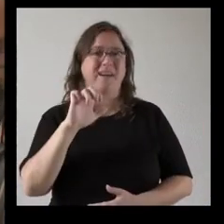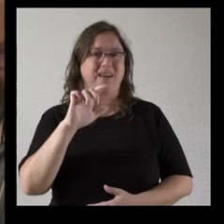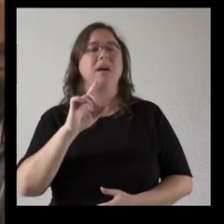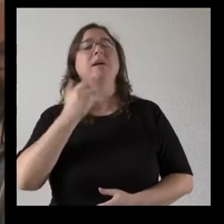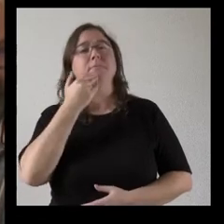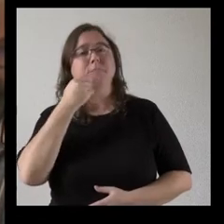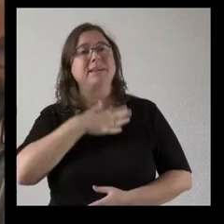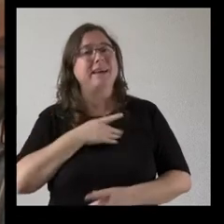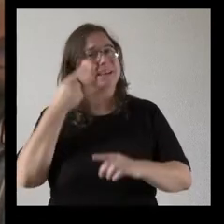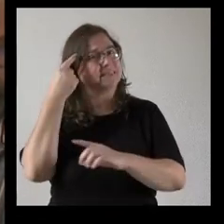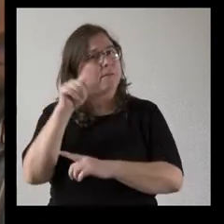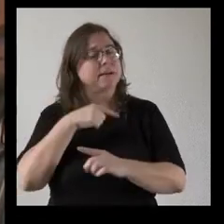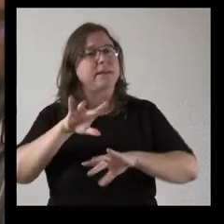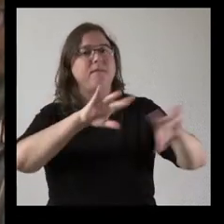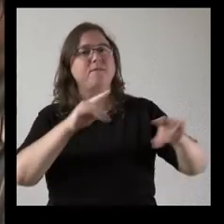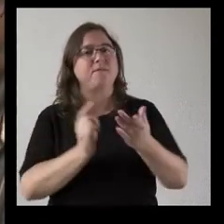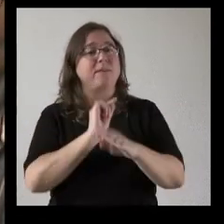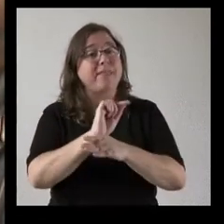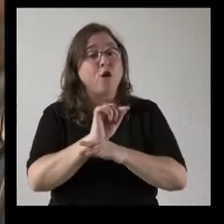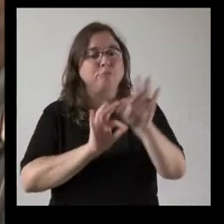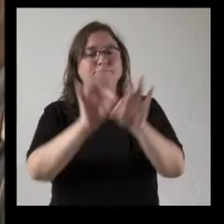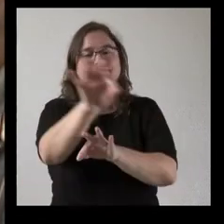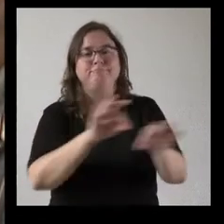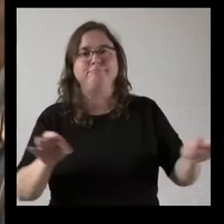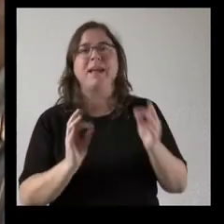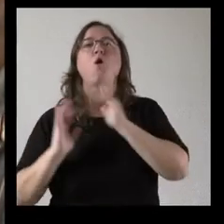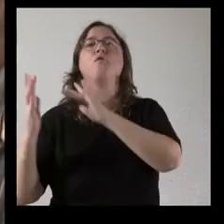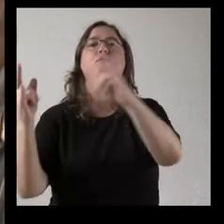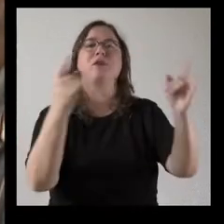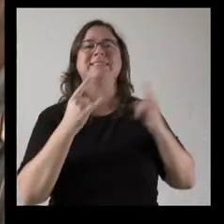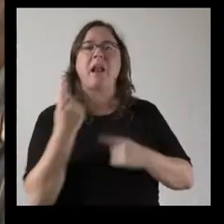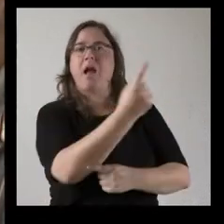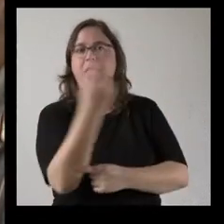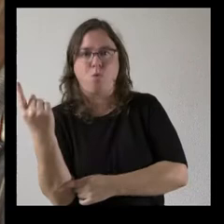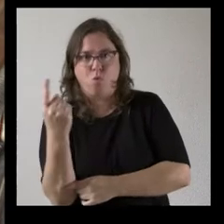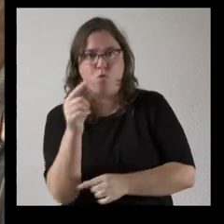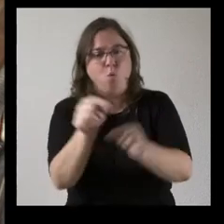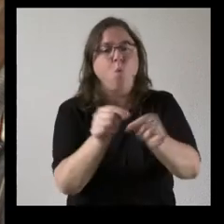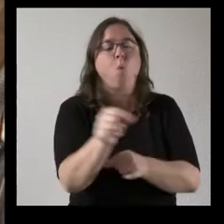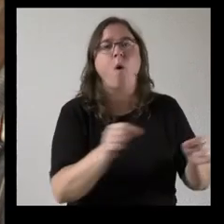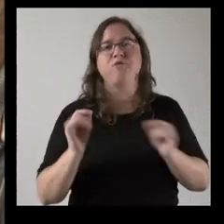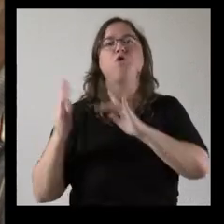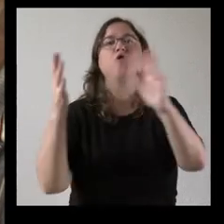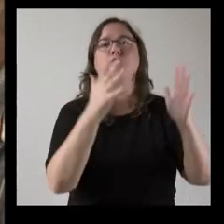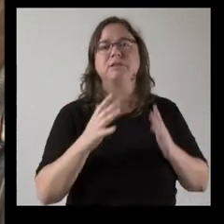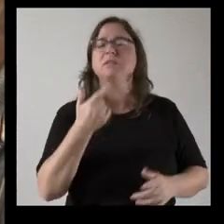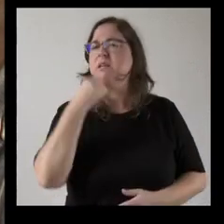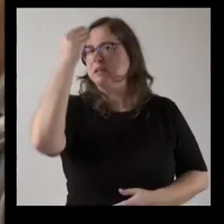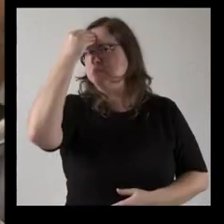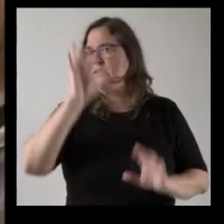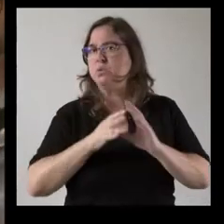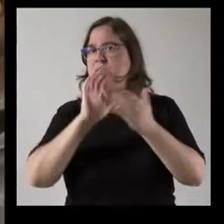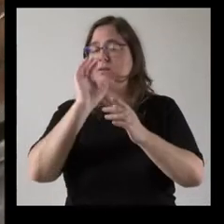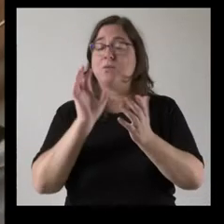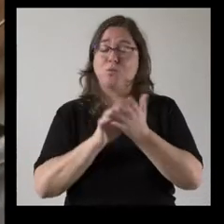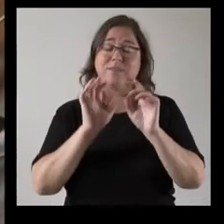financiación autonómi que tenga en cuenta la superficie forestal de las comunidades autónomas no sé qué le parecería a la junta si apoya